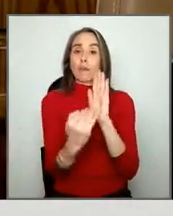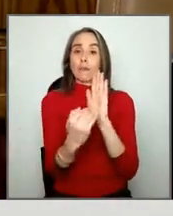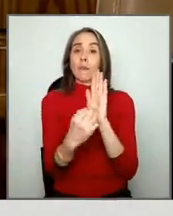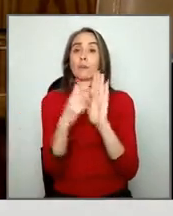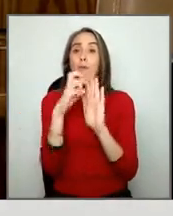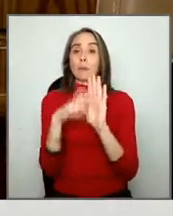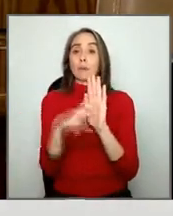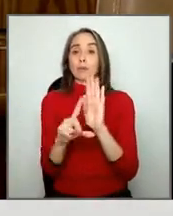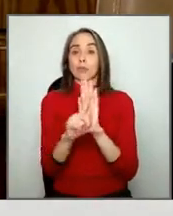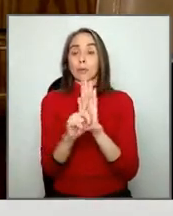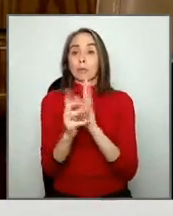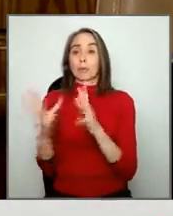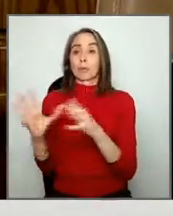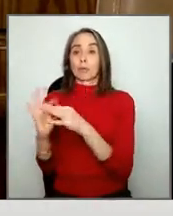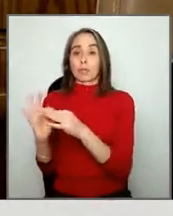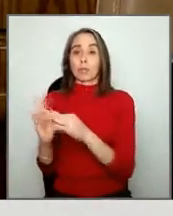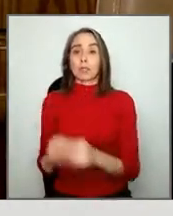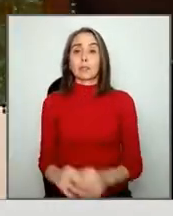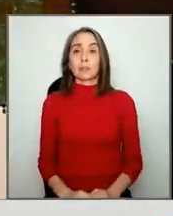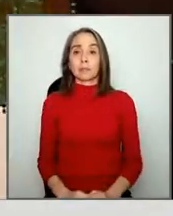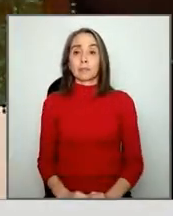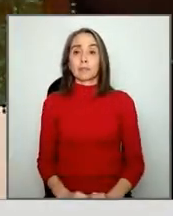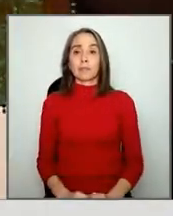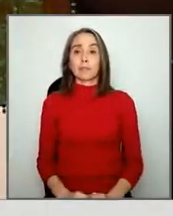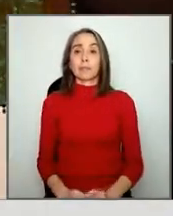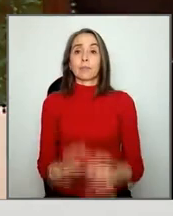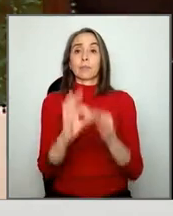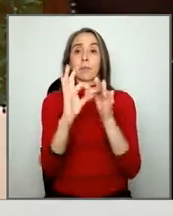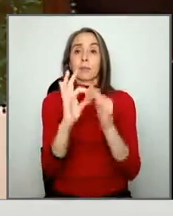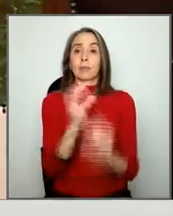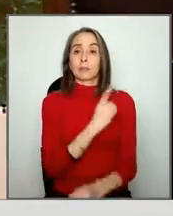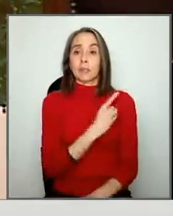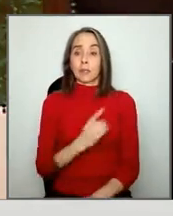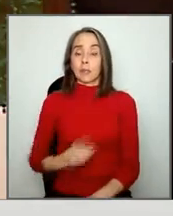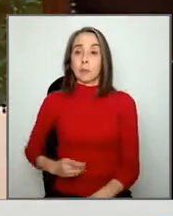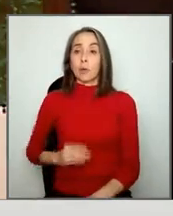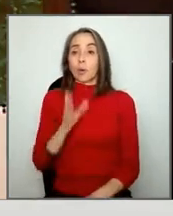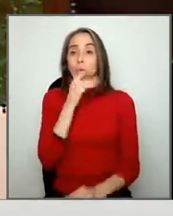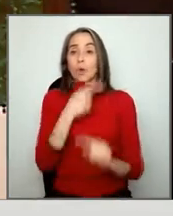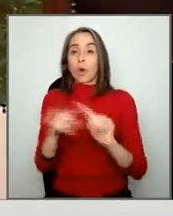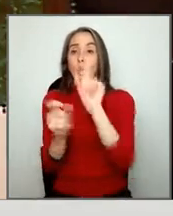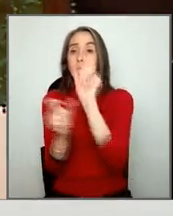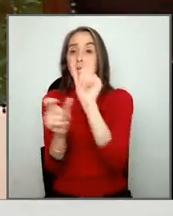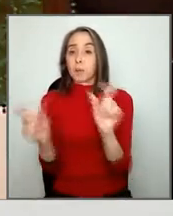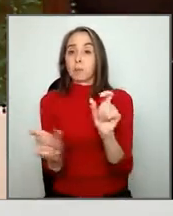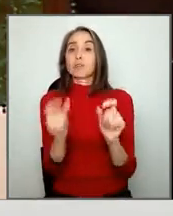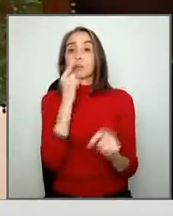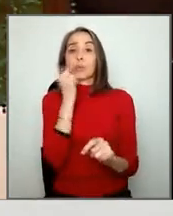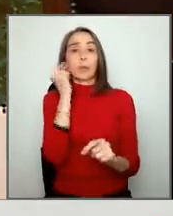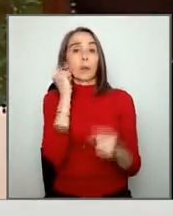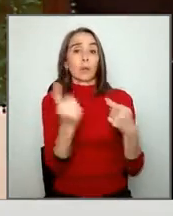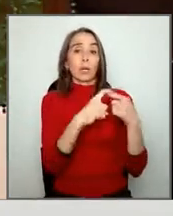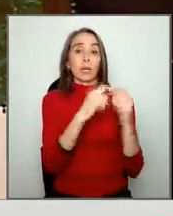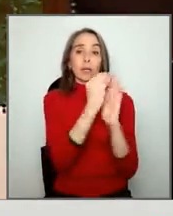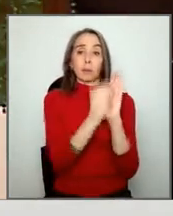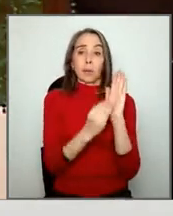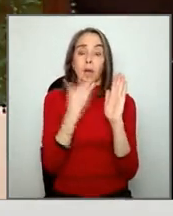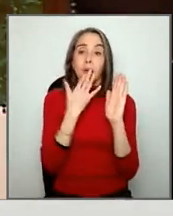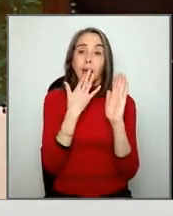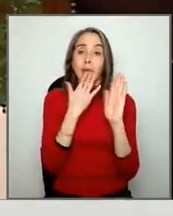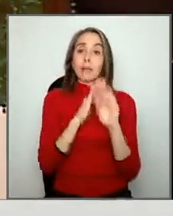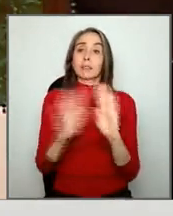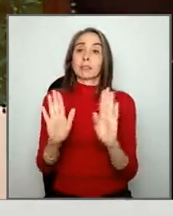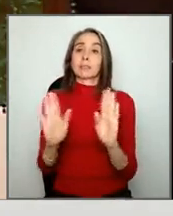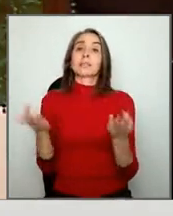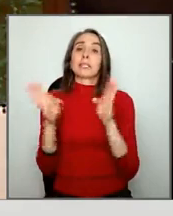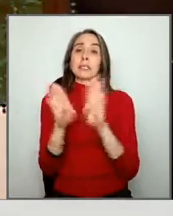gracias Gracias diputado no habiendo más inscrito ni inscritas se cierra el debate de este proyecto